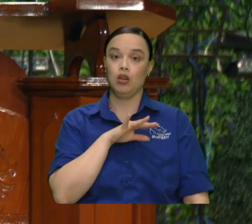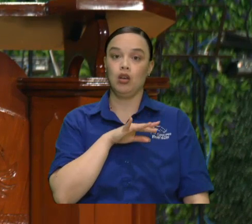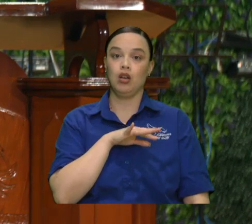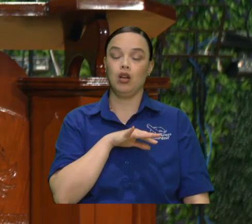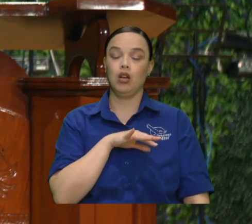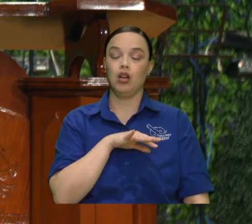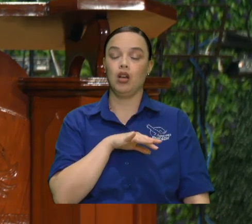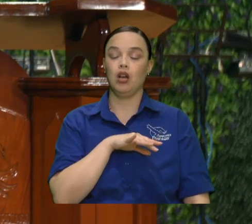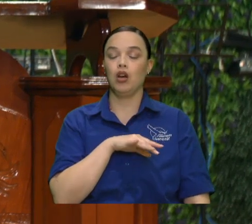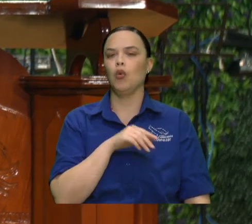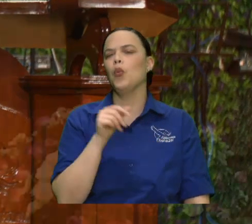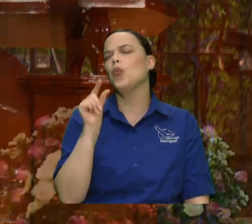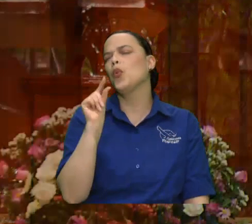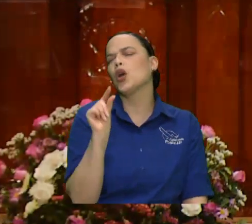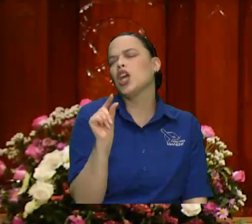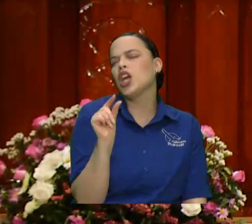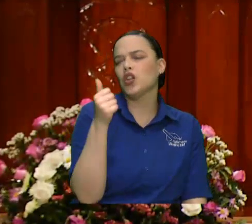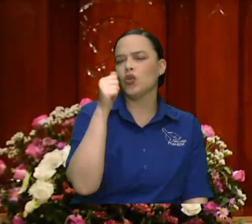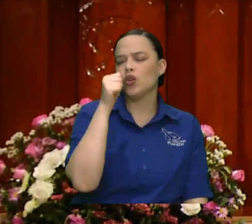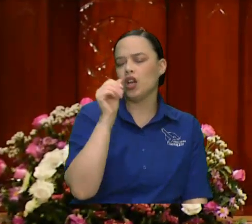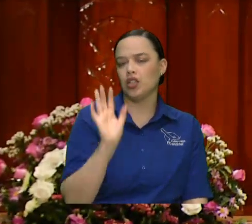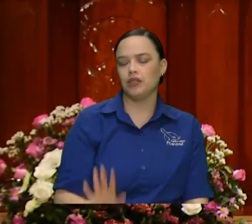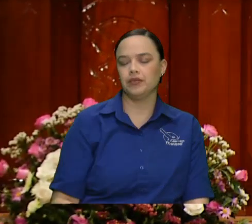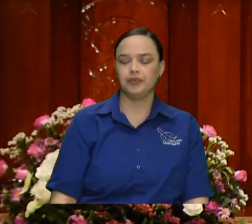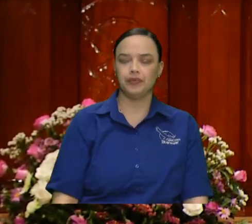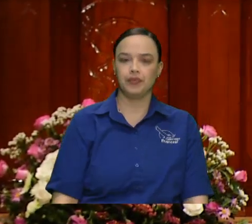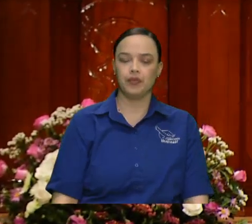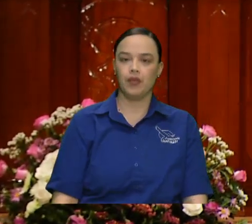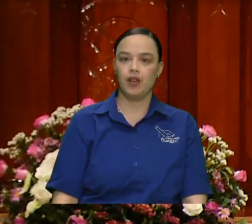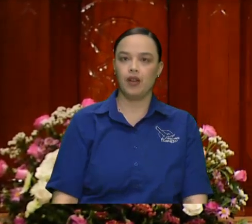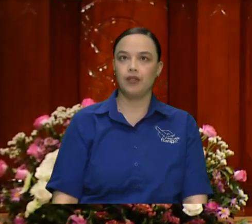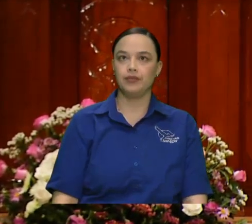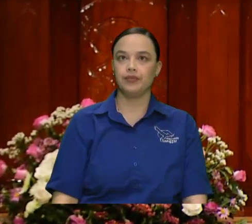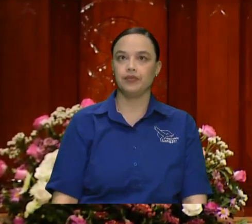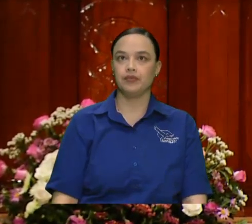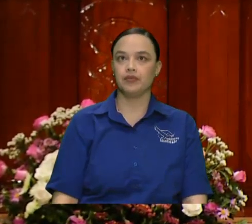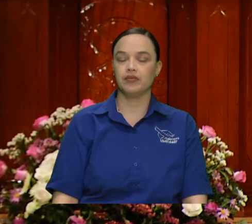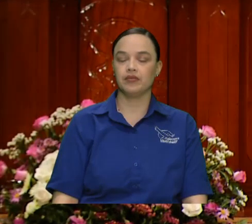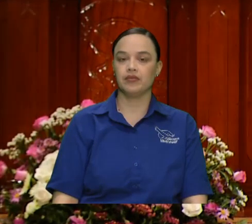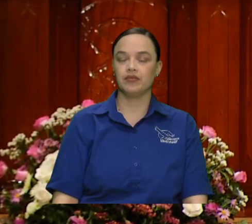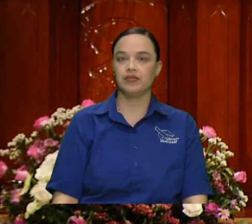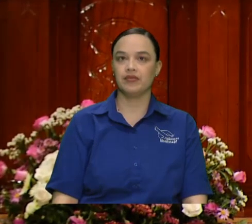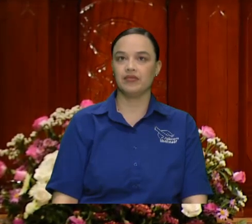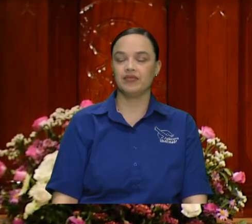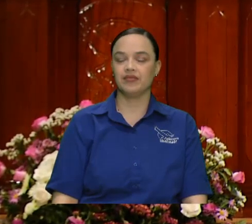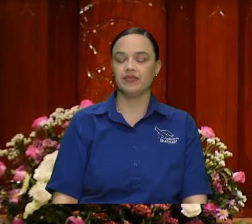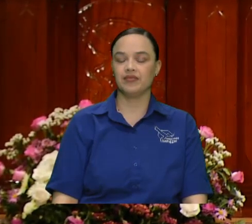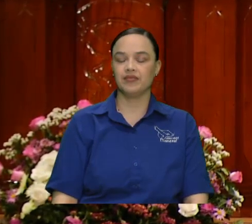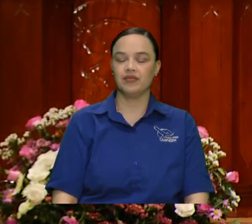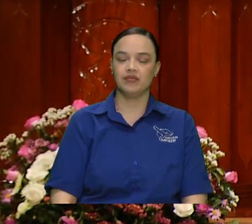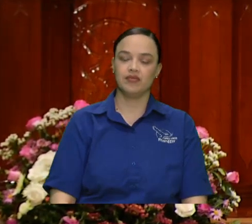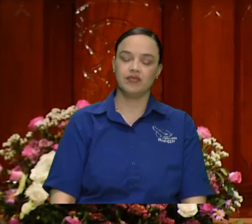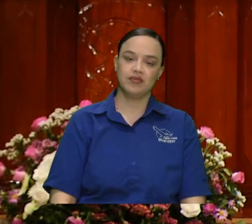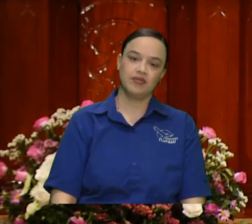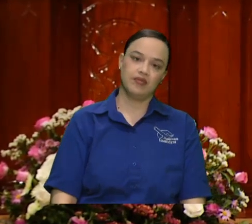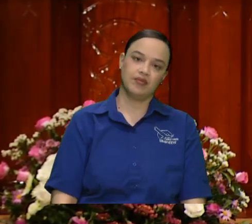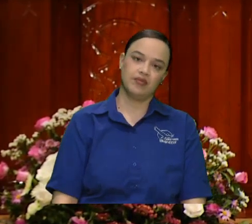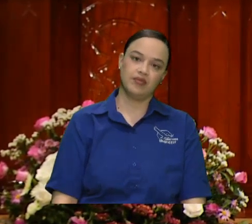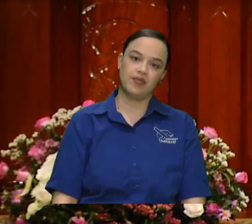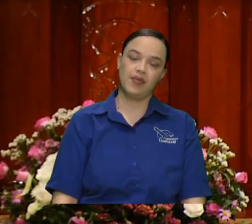un tarro aquí una tomatina después y así solo social hermano porque hay